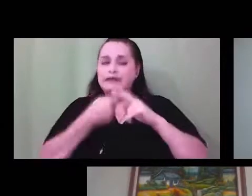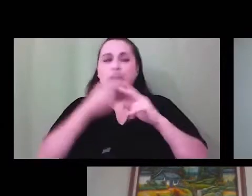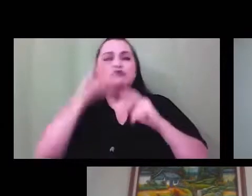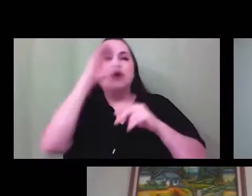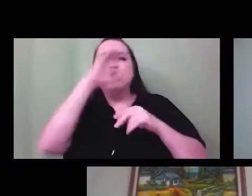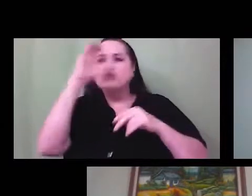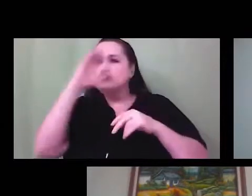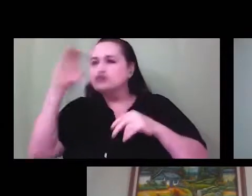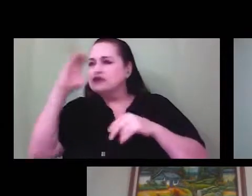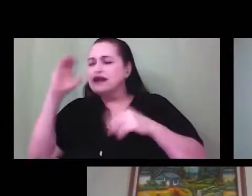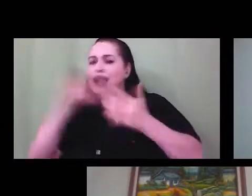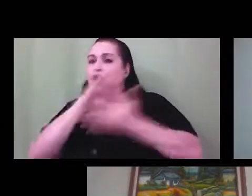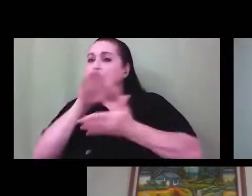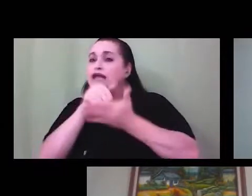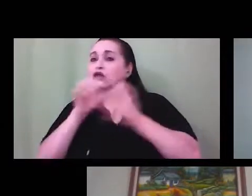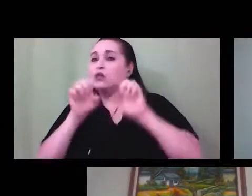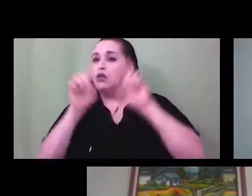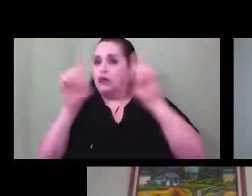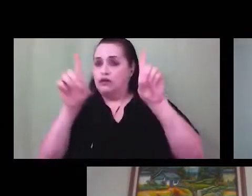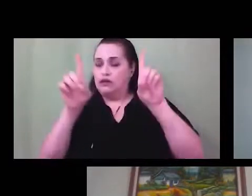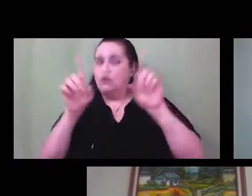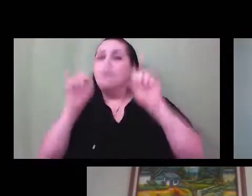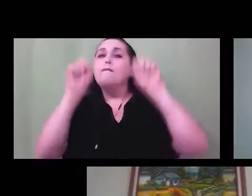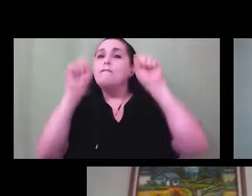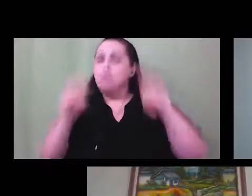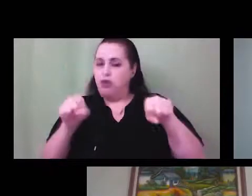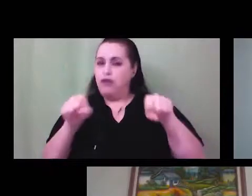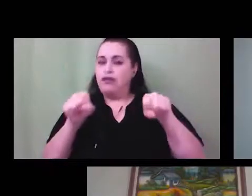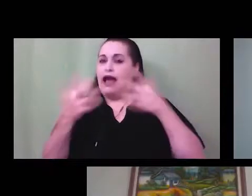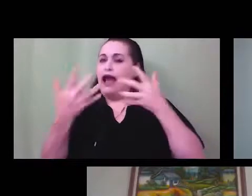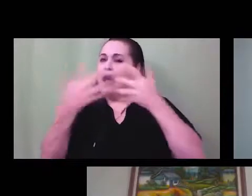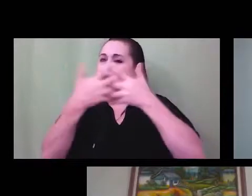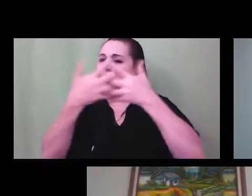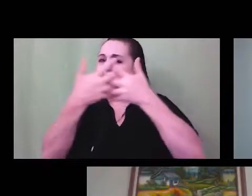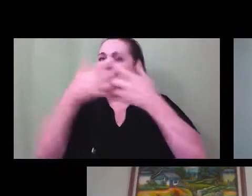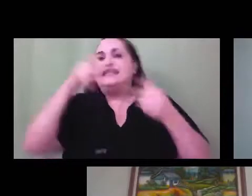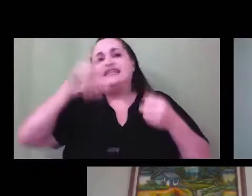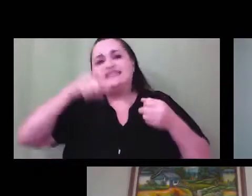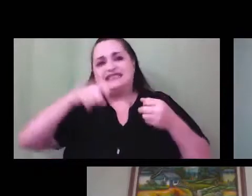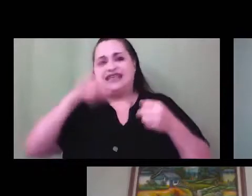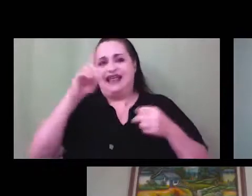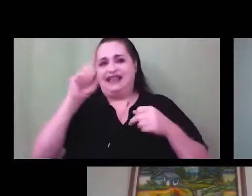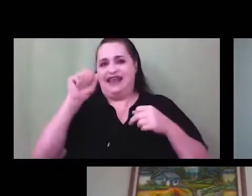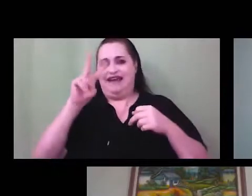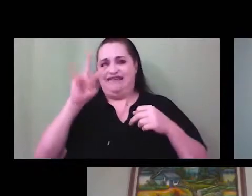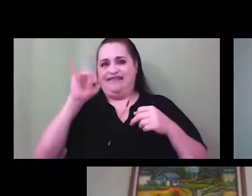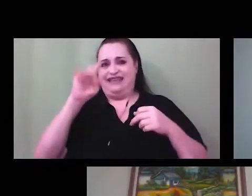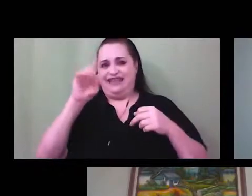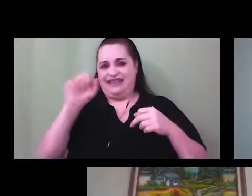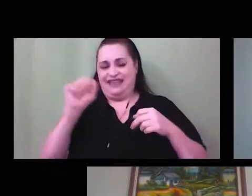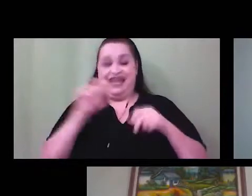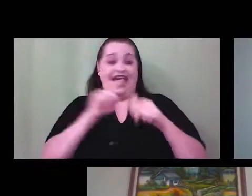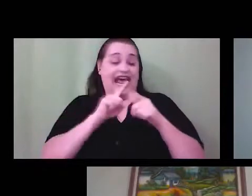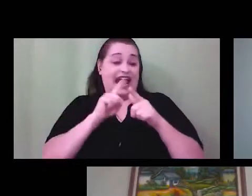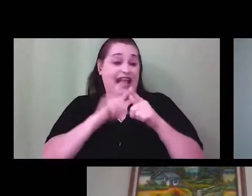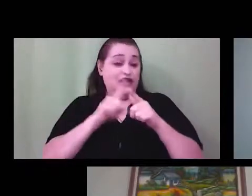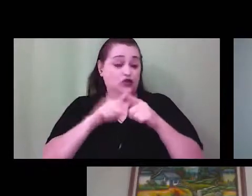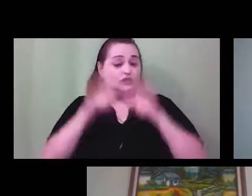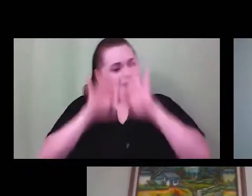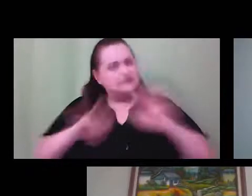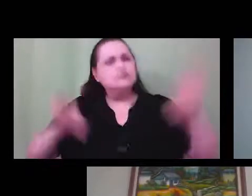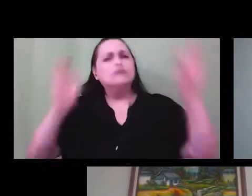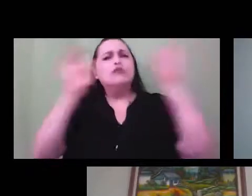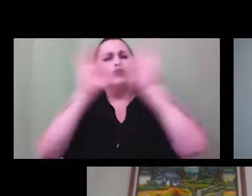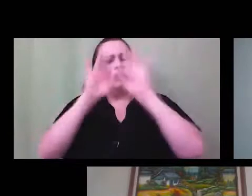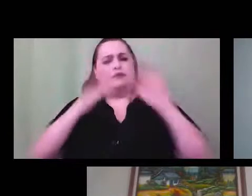un centro educativo que pudiera adaptarse a las necesidades de David, ¿verdad? Entonces, es muy importante